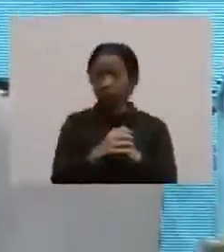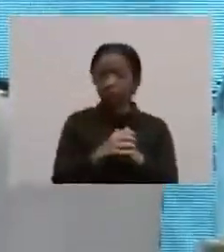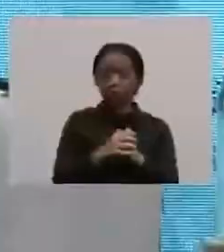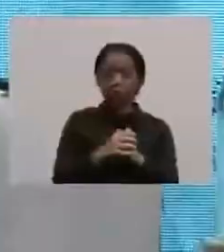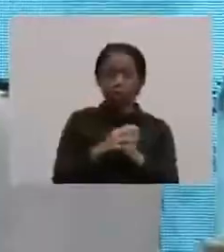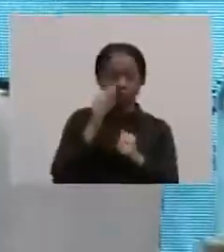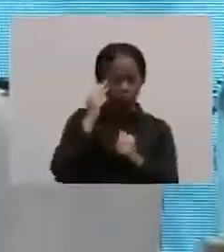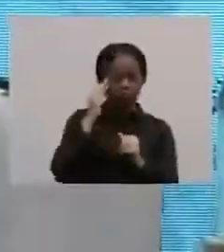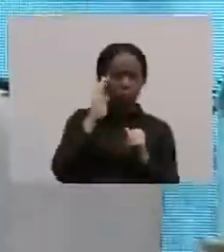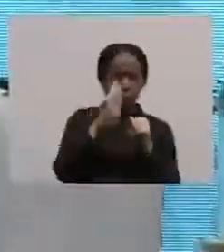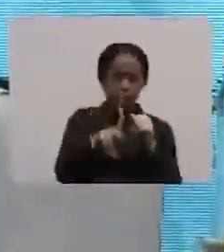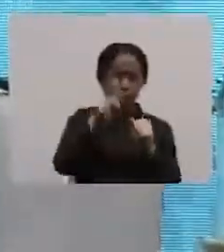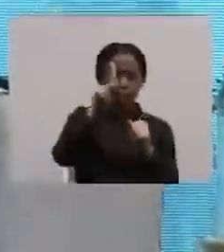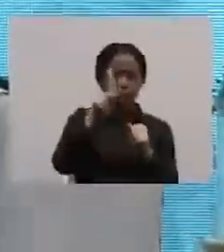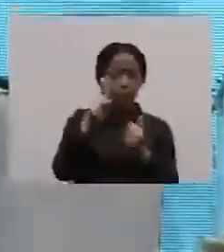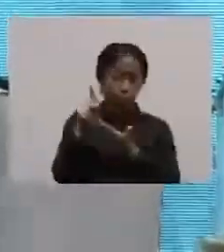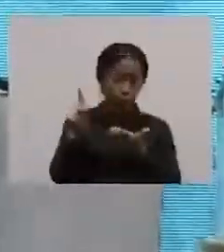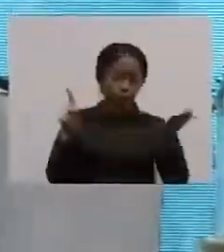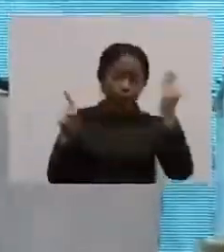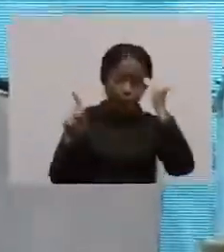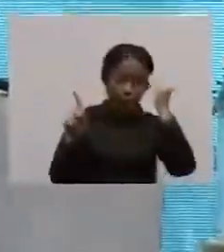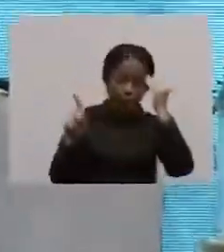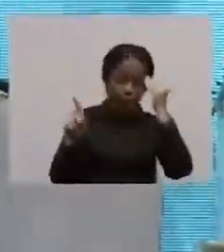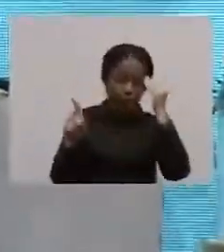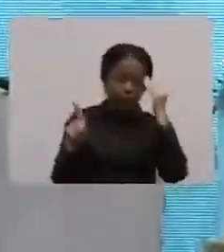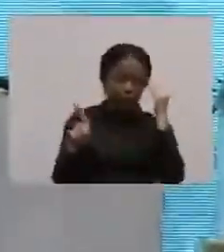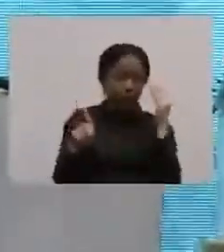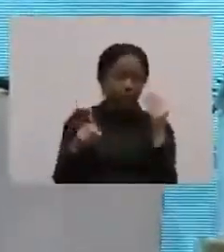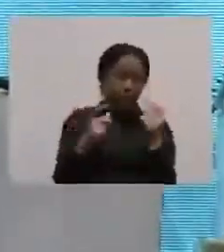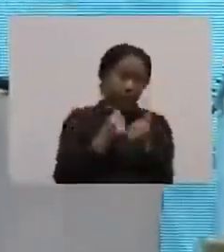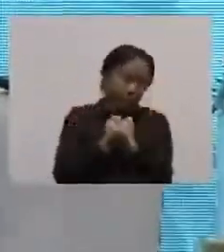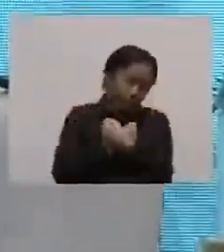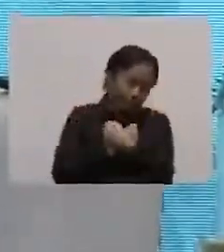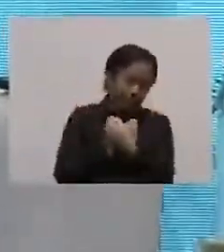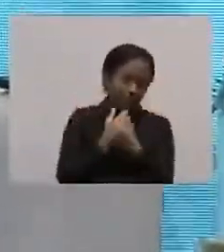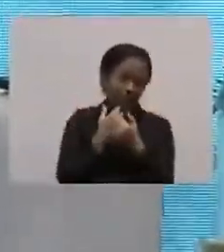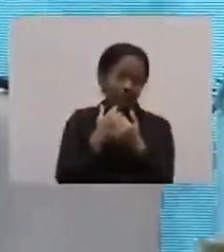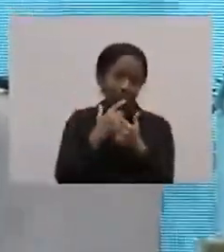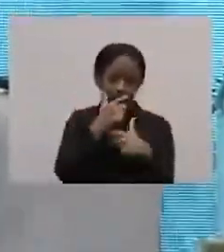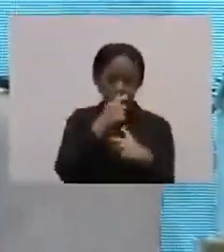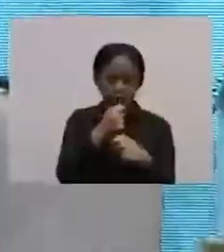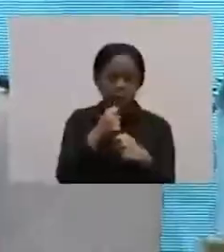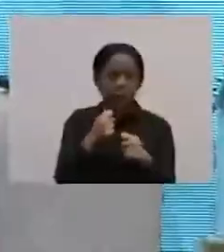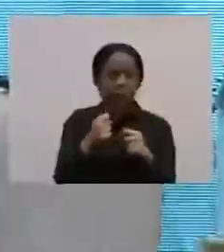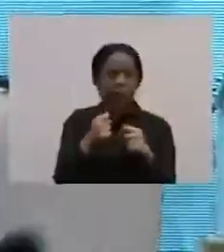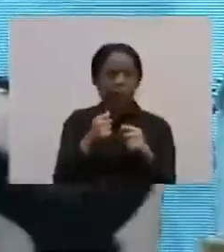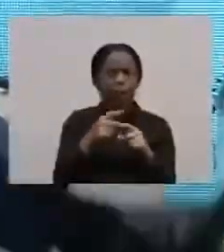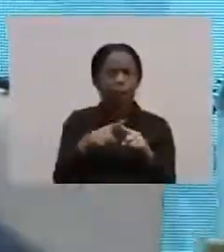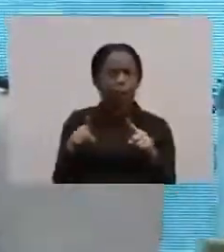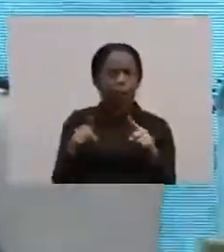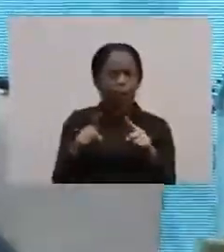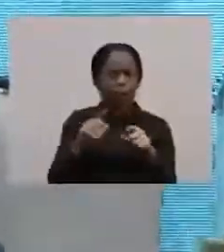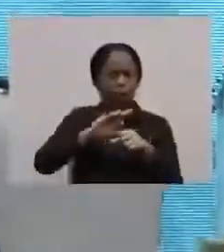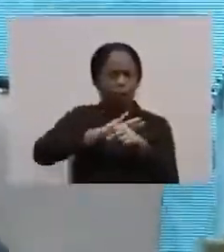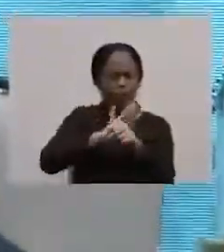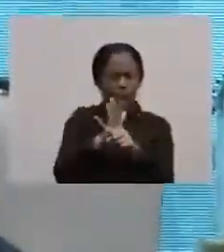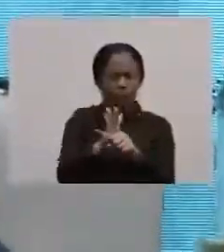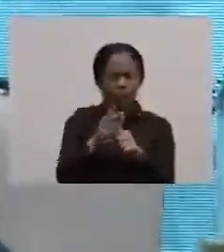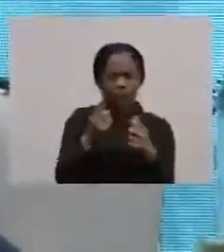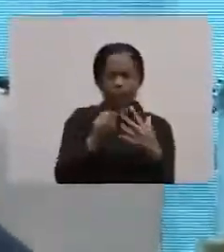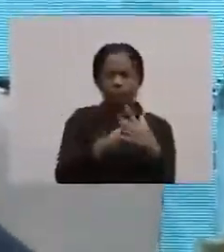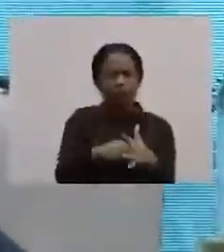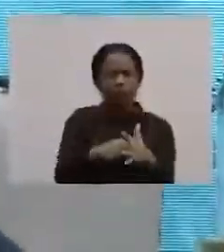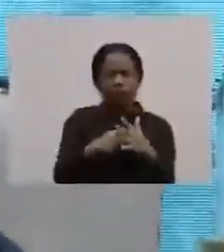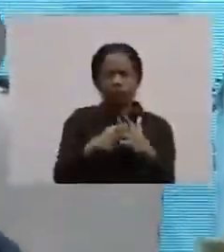Banco, porque ustedes saben, el amor y el interés. Ahora, ¿qué ocurrió durante la pandemia? Que la gente empezó a